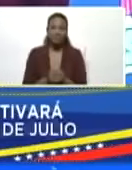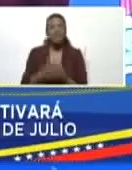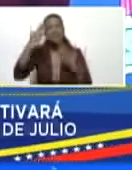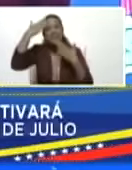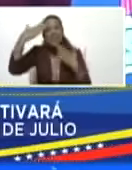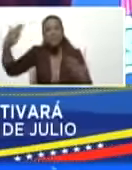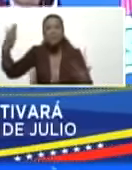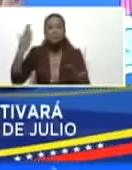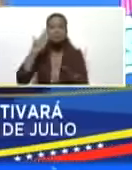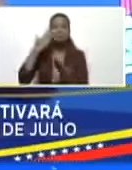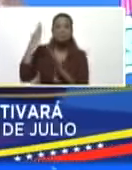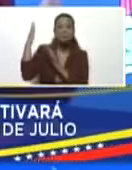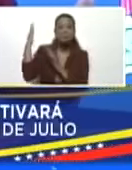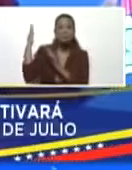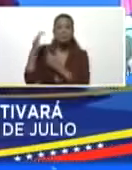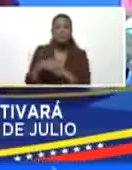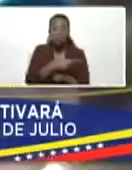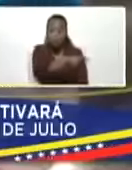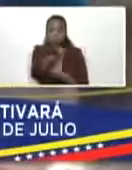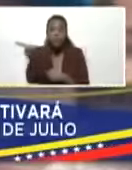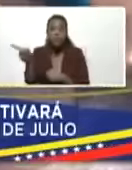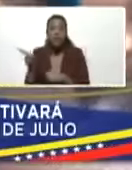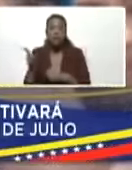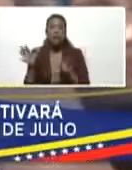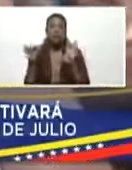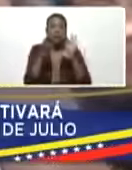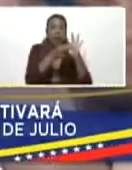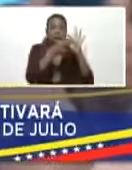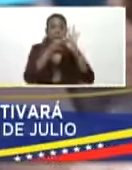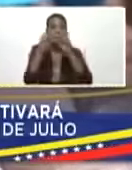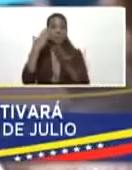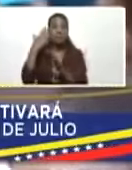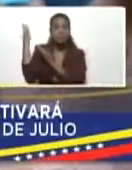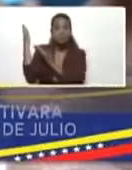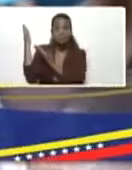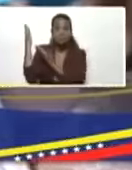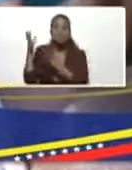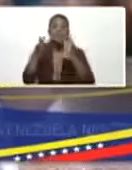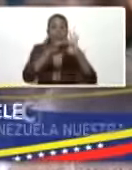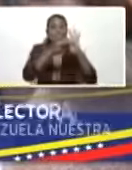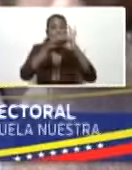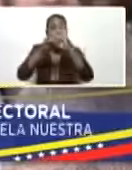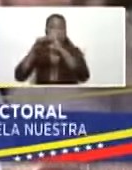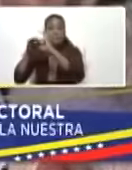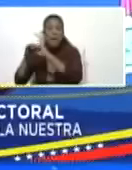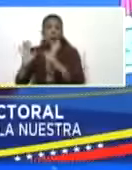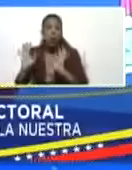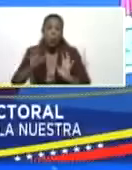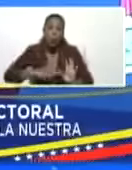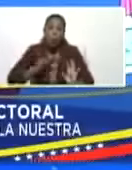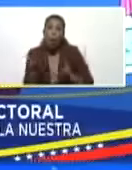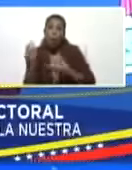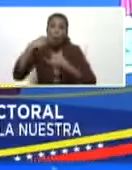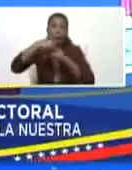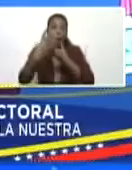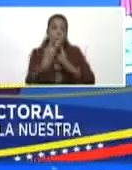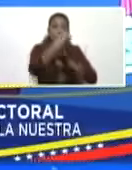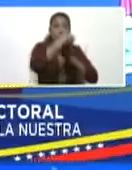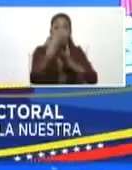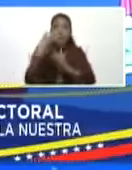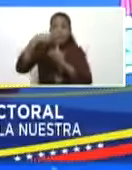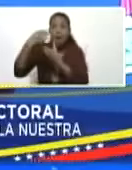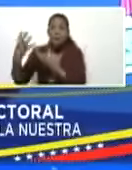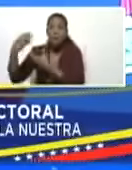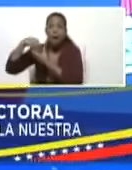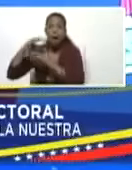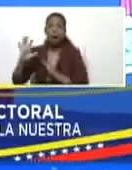saludos, Yadira. Y ustedes van articulando. Unir a todo aquel que pueda ser unido